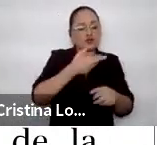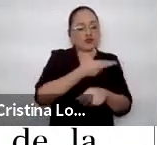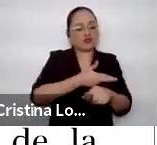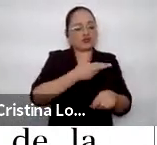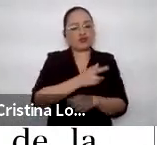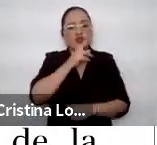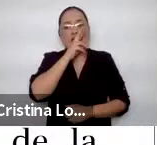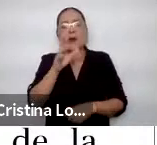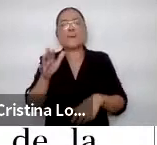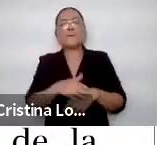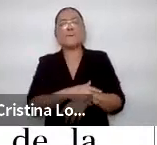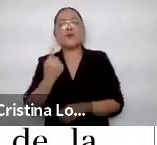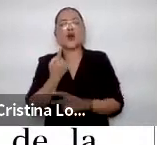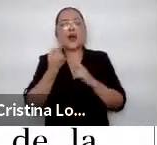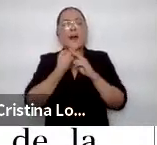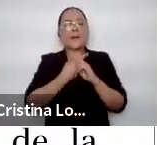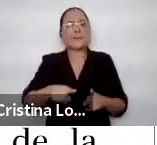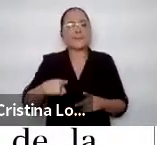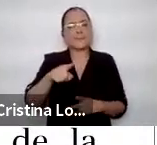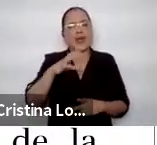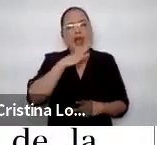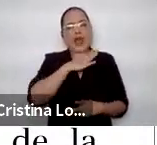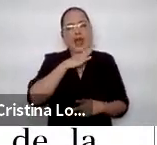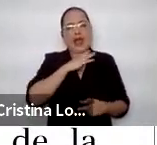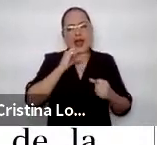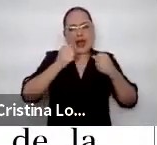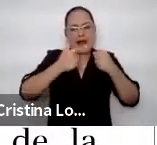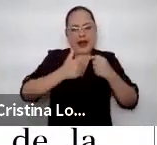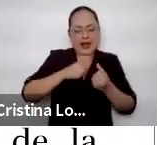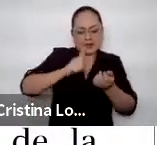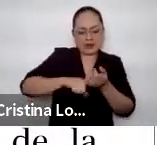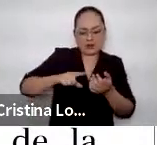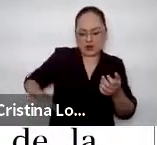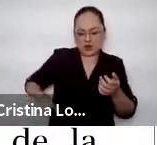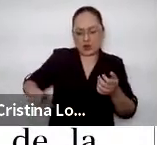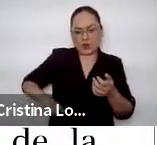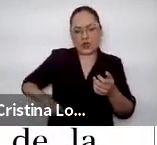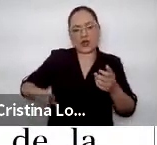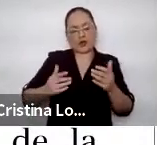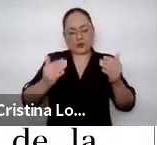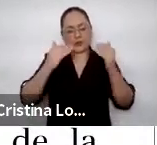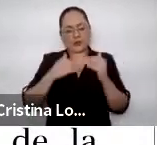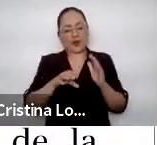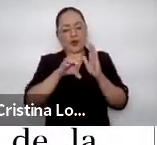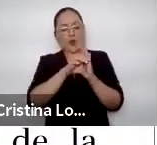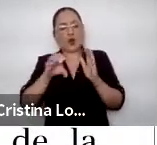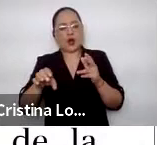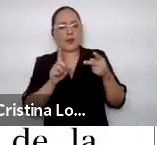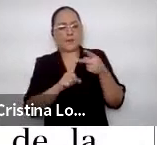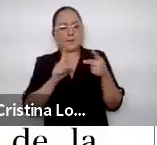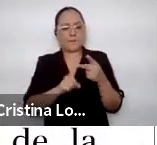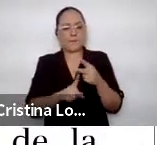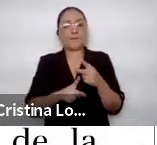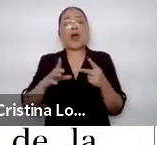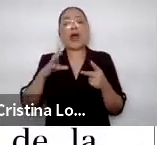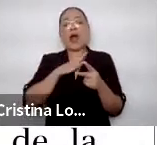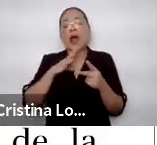que surgen entre distintos órganos de gobierno. En el segundo de los casos, en materia de acciones